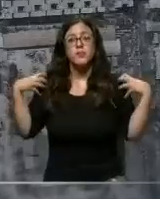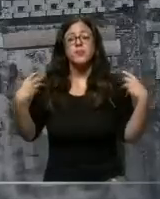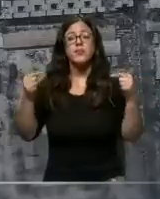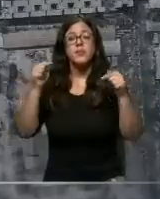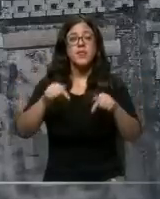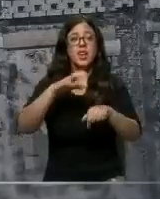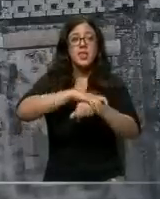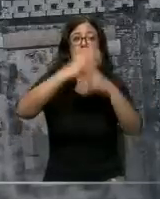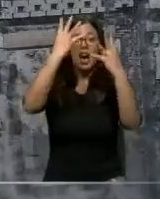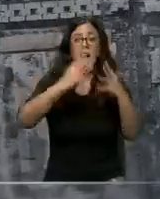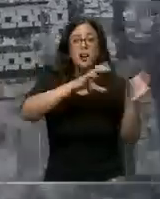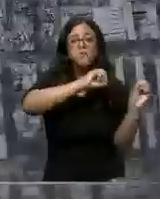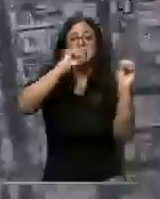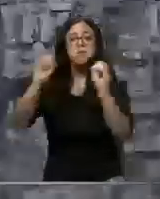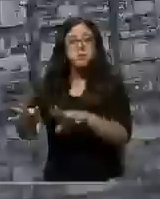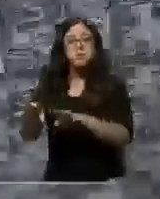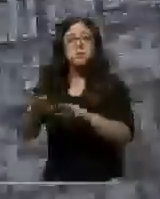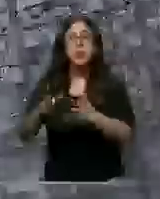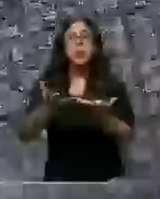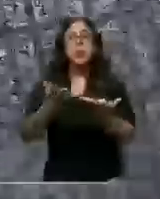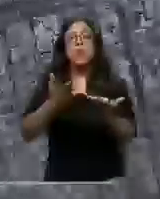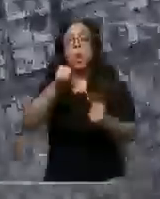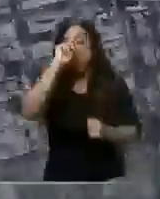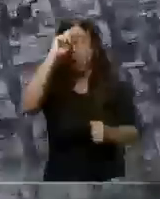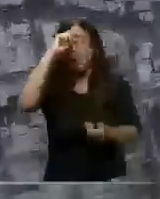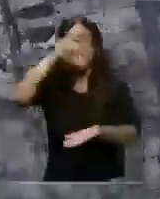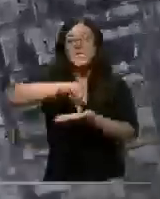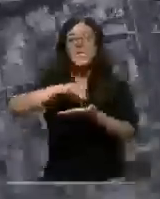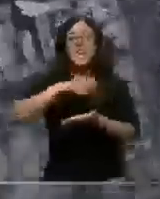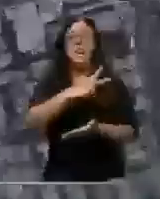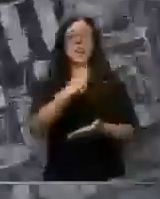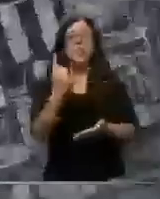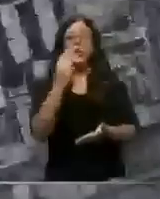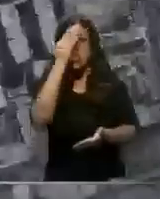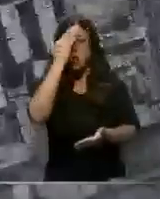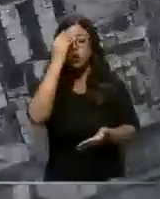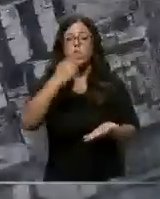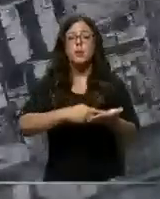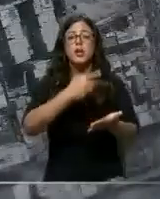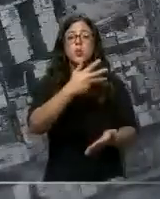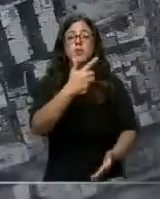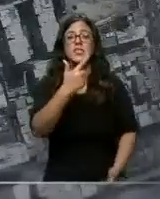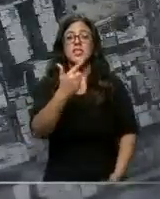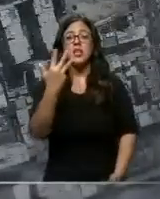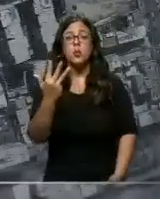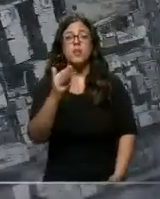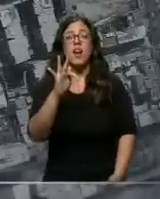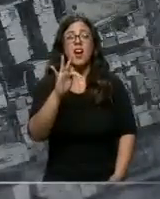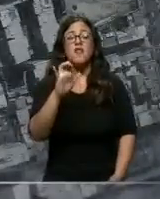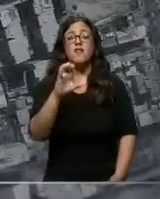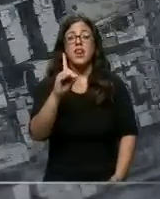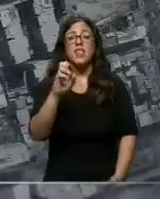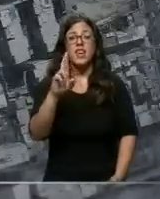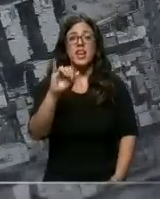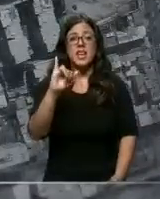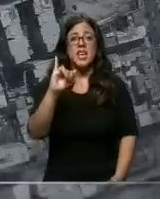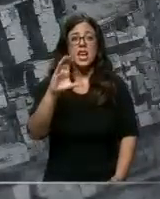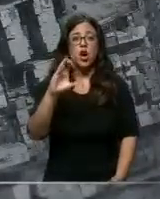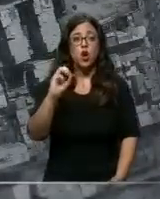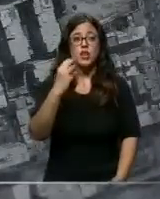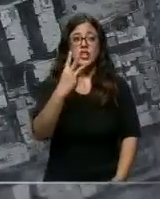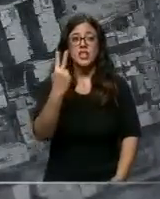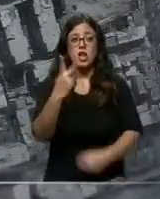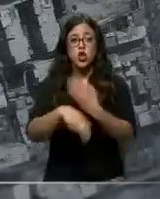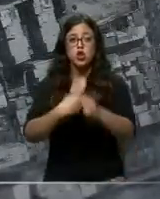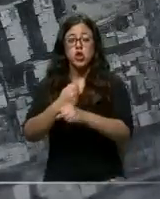fue trasladado a la posta central, donde el 21 de agosto de 1979, Federico Álvarez Santibáñez, de 32 años,